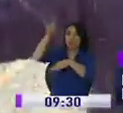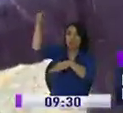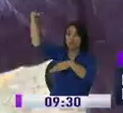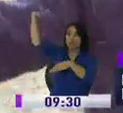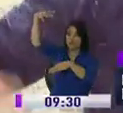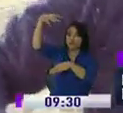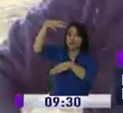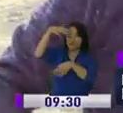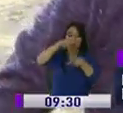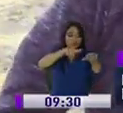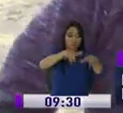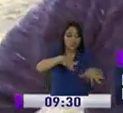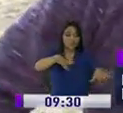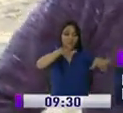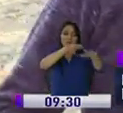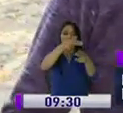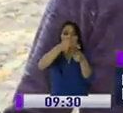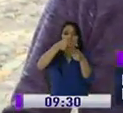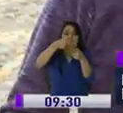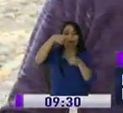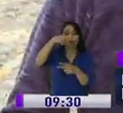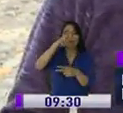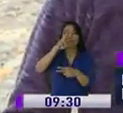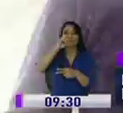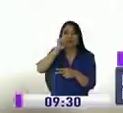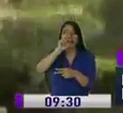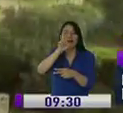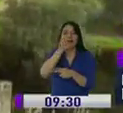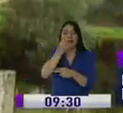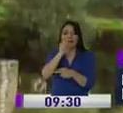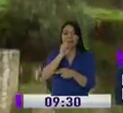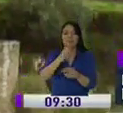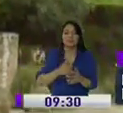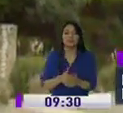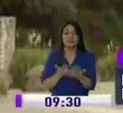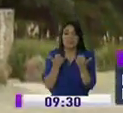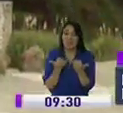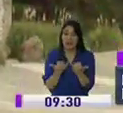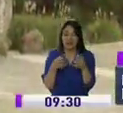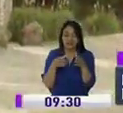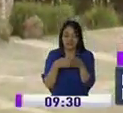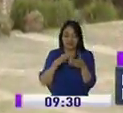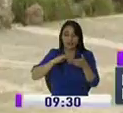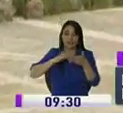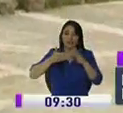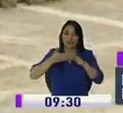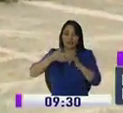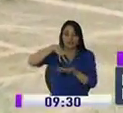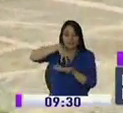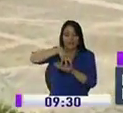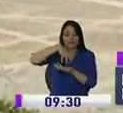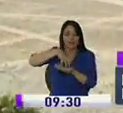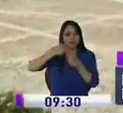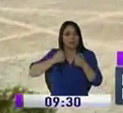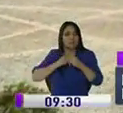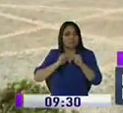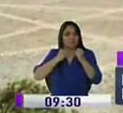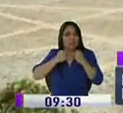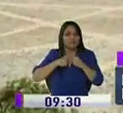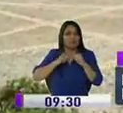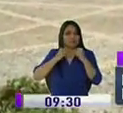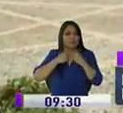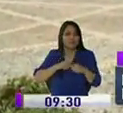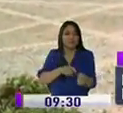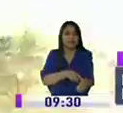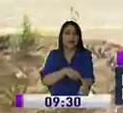sitio arqueológico que se llama los Pucarás de Pamamarca. Ahora, miembros de la comunidad de Cayambe hacen el esfuerzo para recuperar la